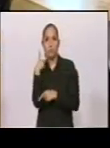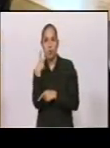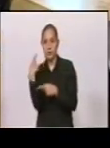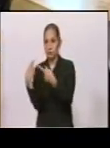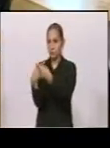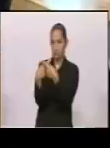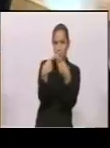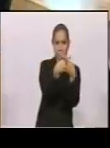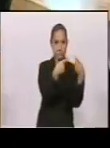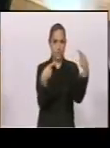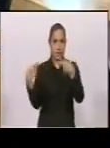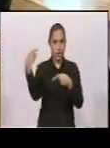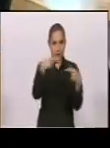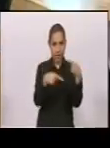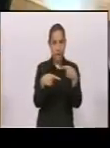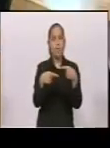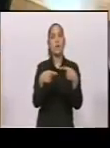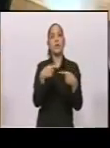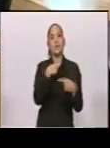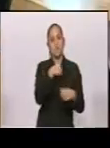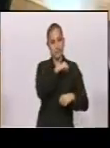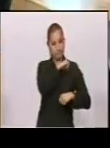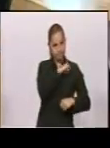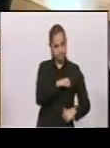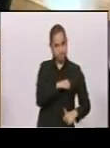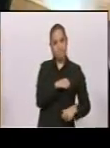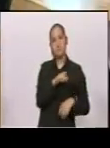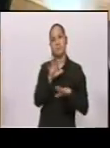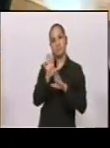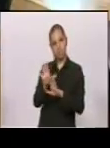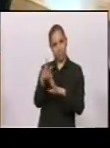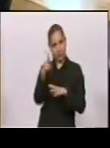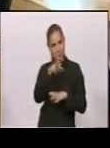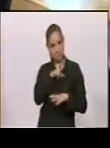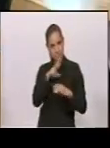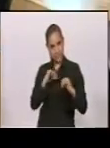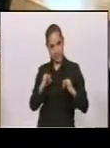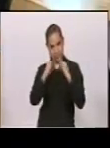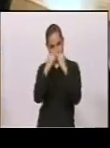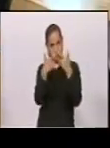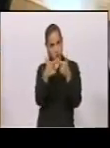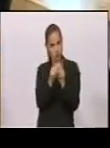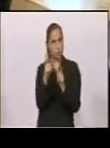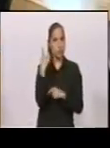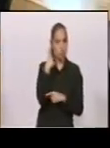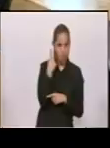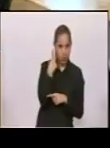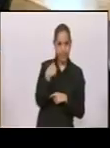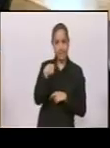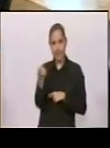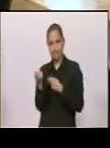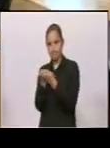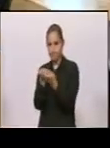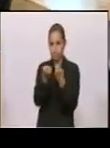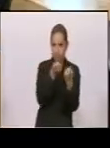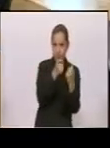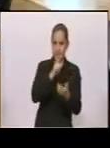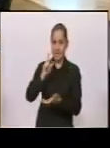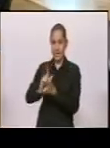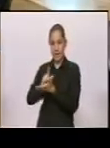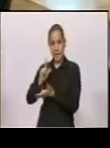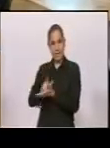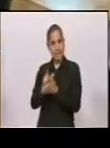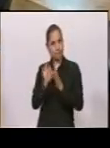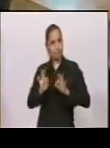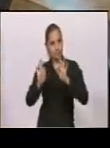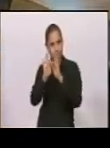fueron moderados con la fortaleza de sus instituciones y la vigencia de la ley. Las